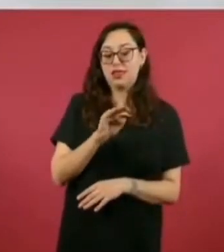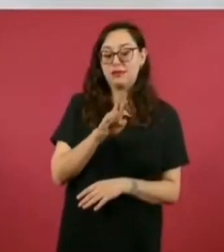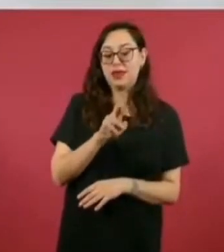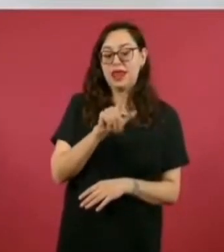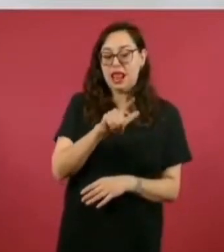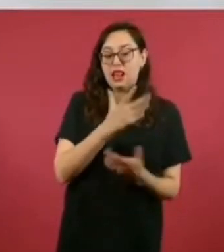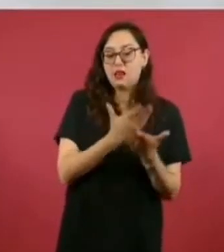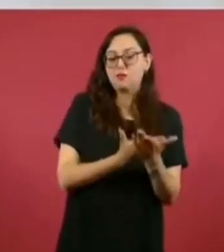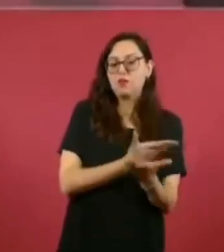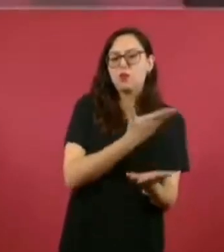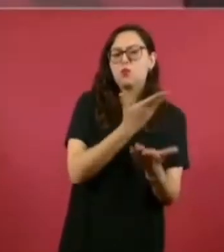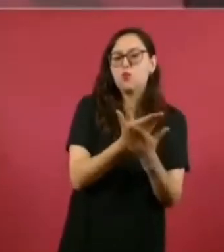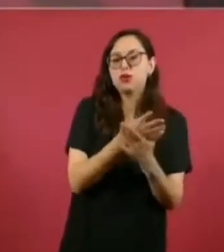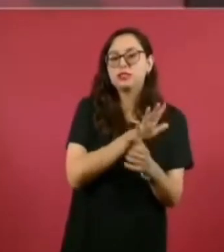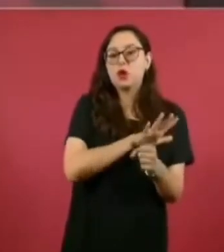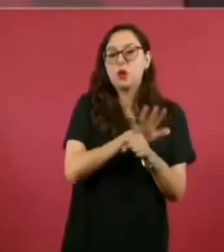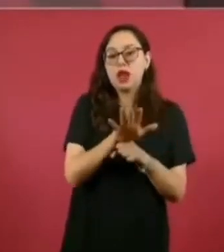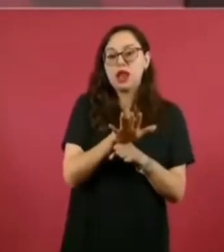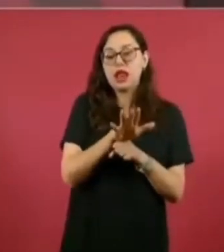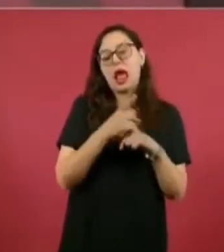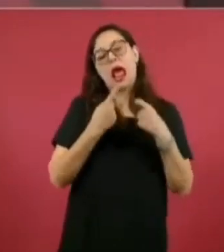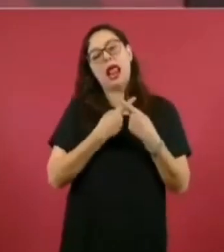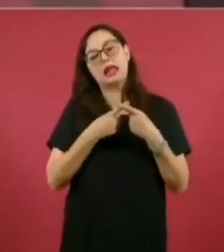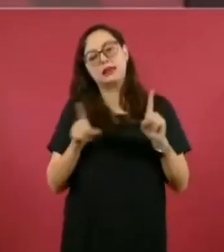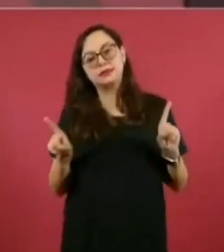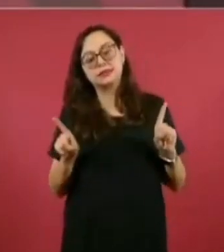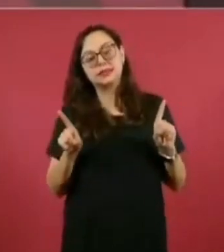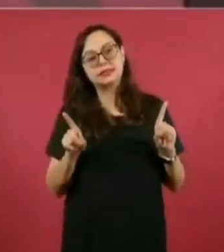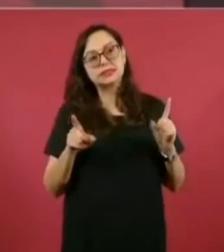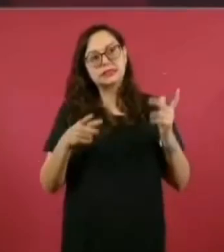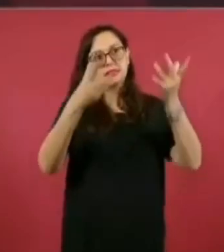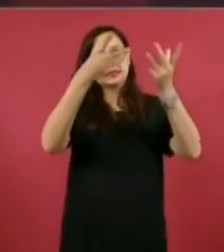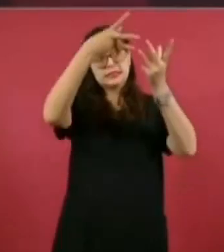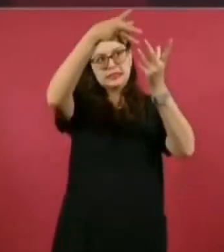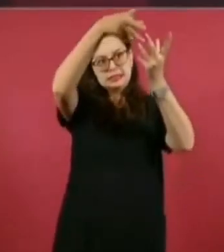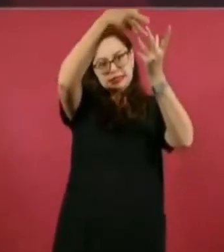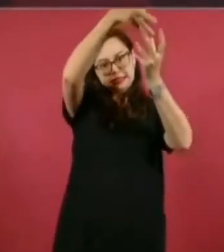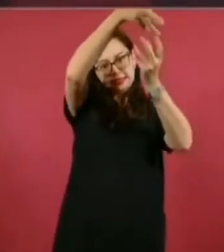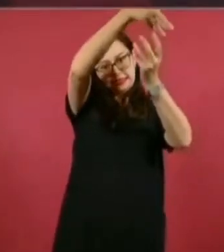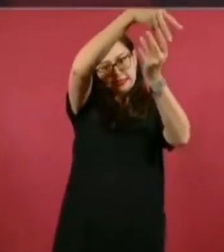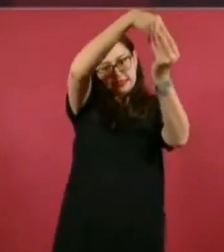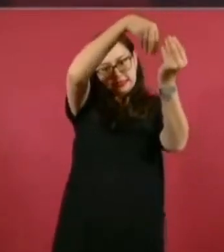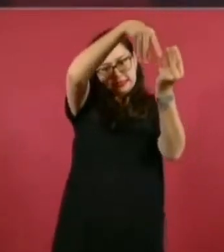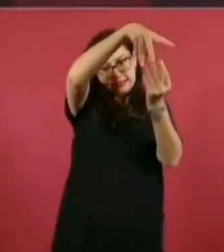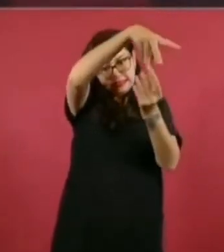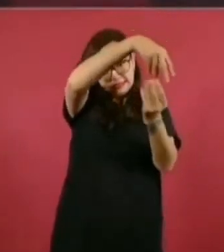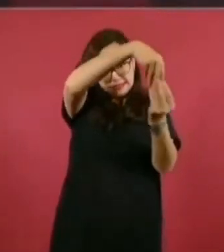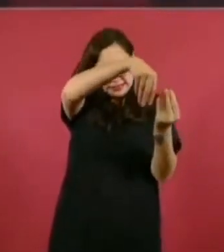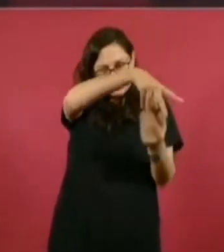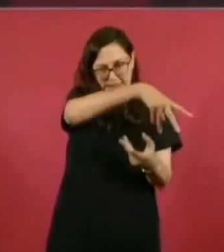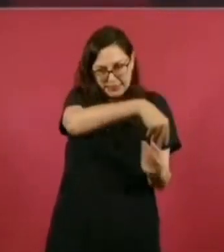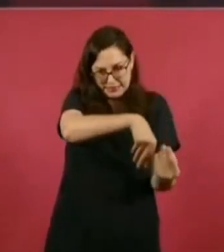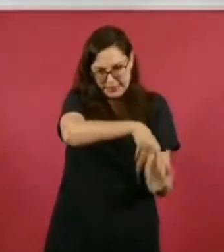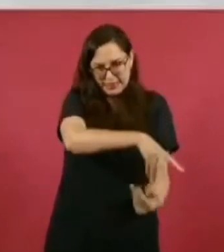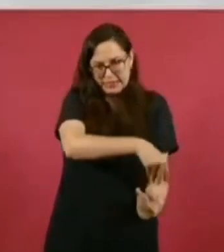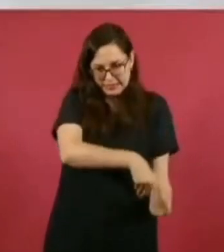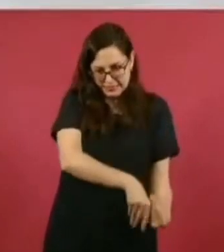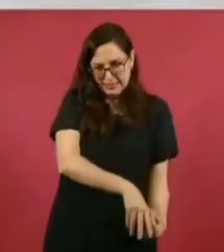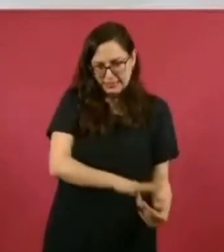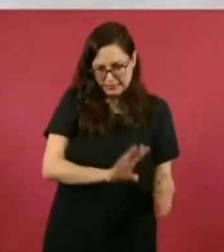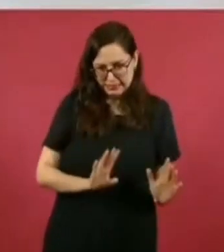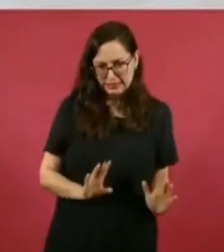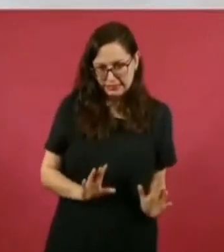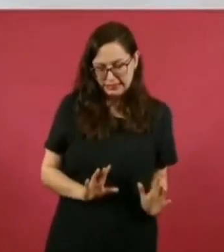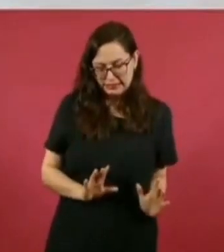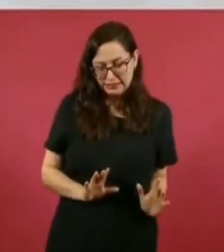países es ayudar arriba con el sofisma, la